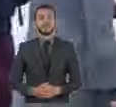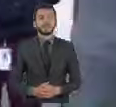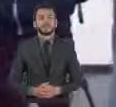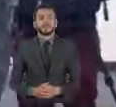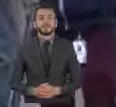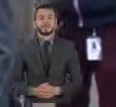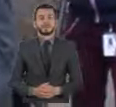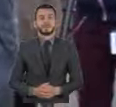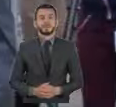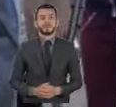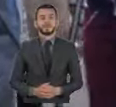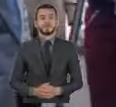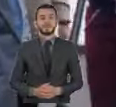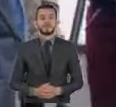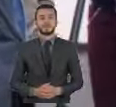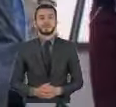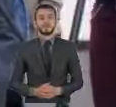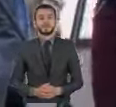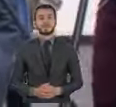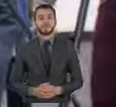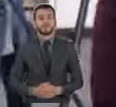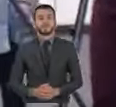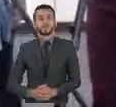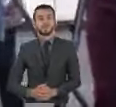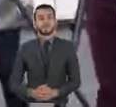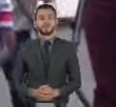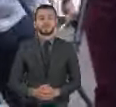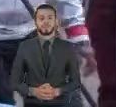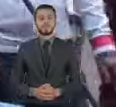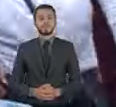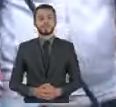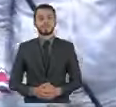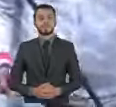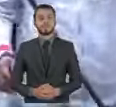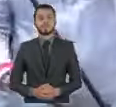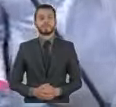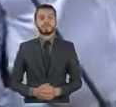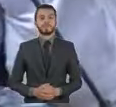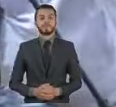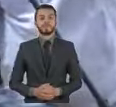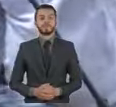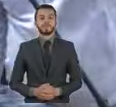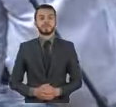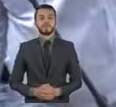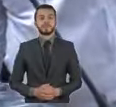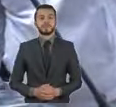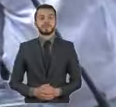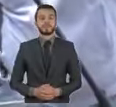Muchas gracias, doctor Ortega. Después de esas firmas tan bonitas, te hago como un zapato.